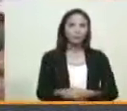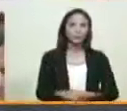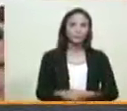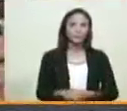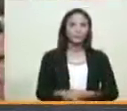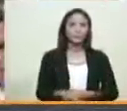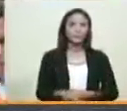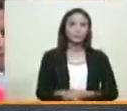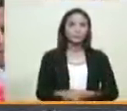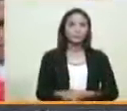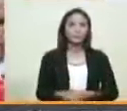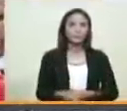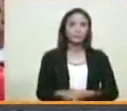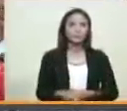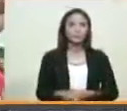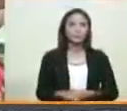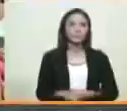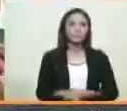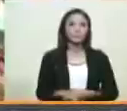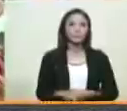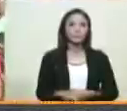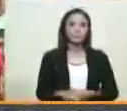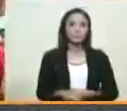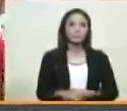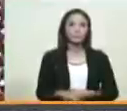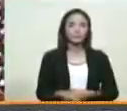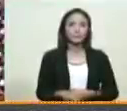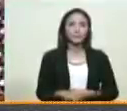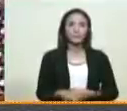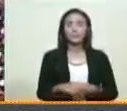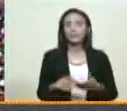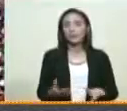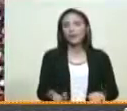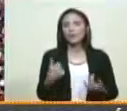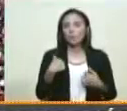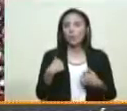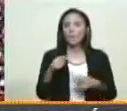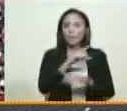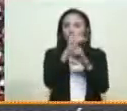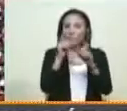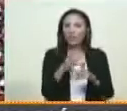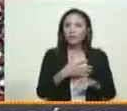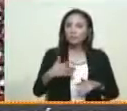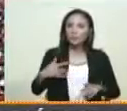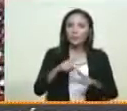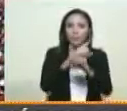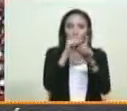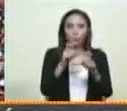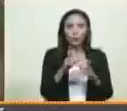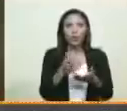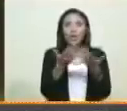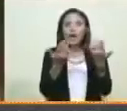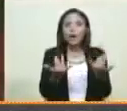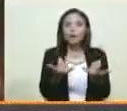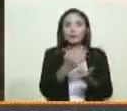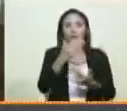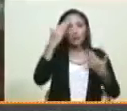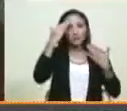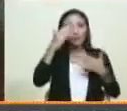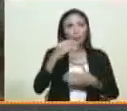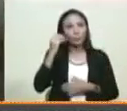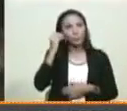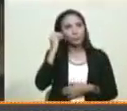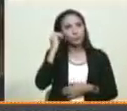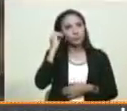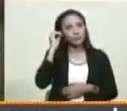Tiene que salir fortalecida. Igual quiero preguntar, vamos a darle un saludo a la UVC